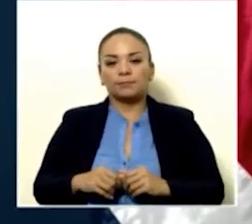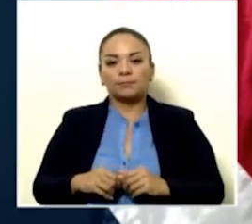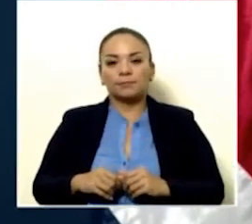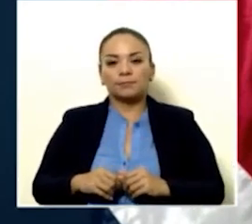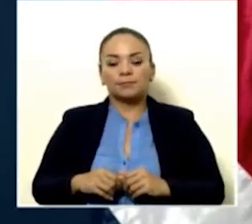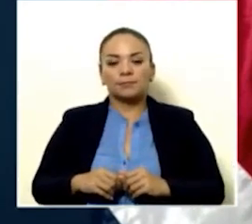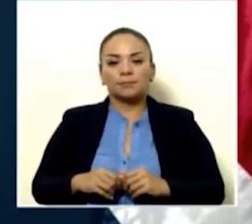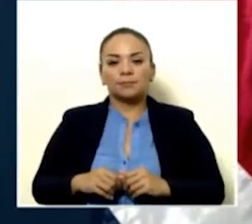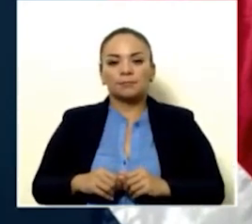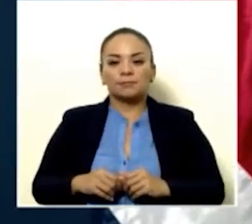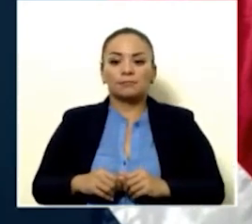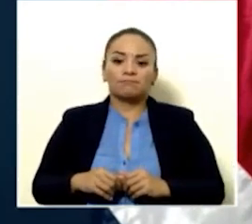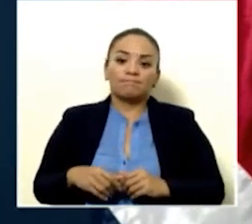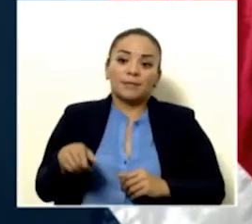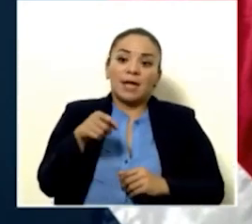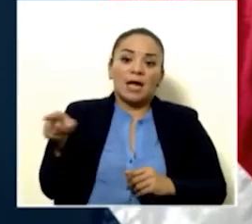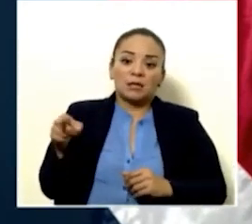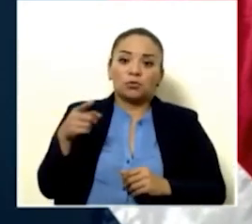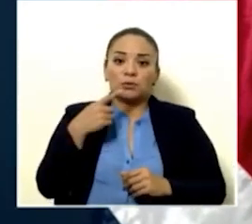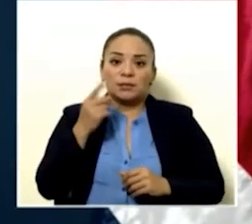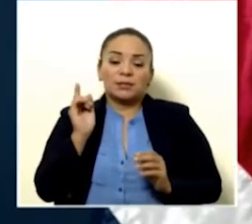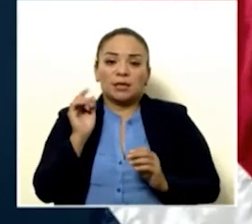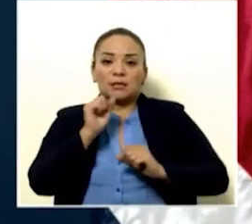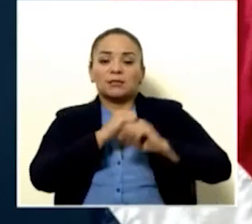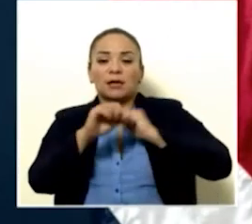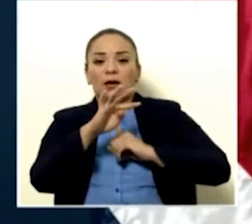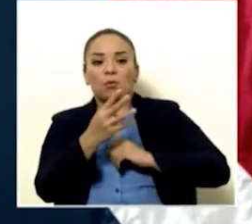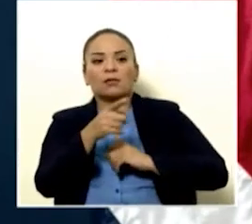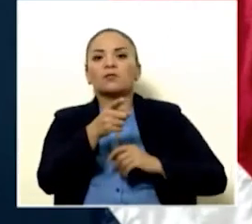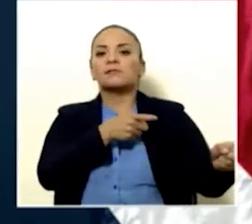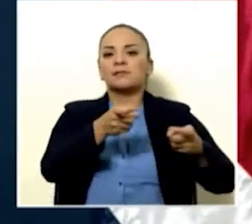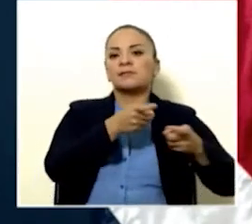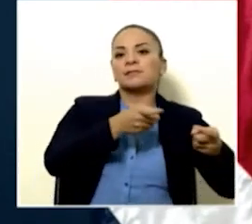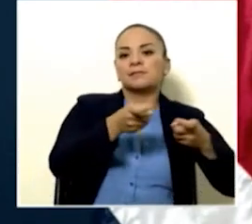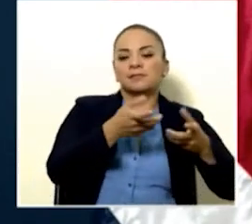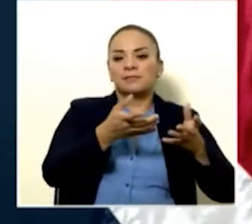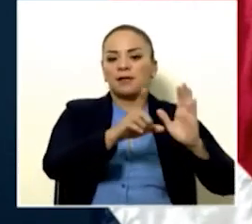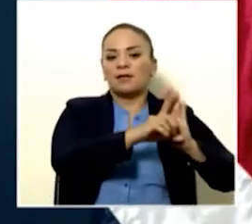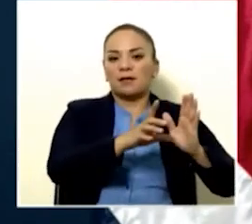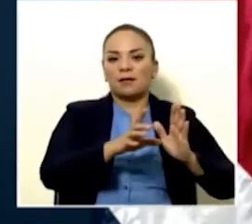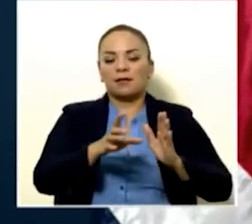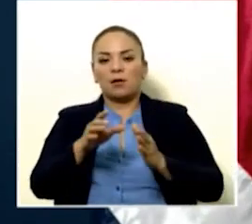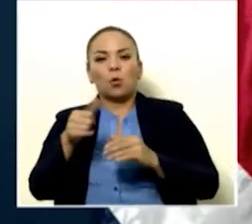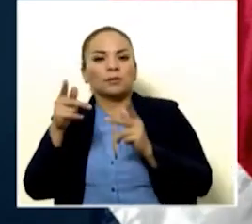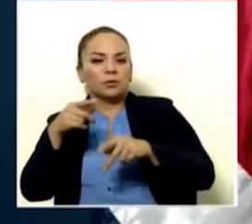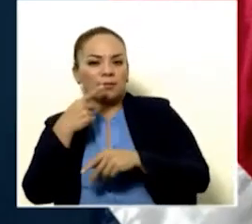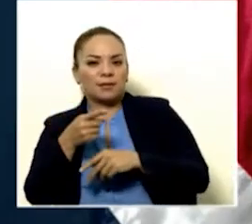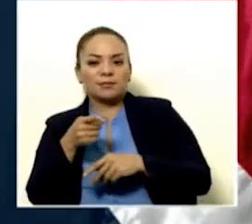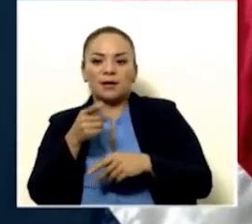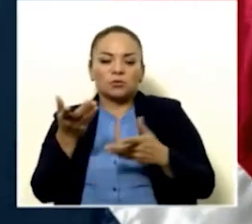Entonces, porque dicen que la sala, alguna gente dice que la sala está legislando, otra gente dice que esto le quita